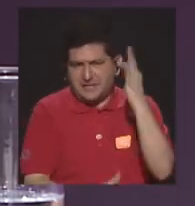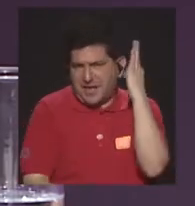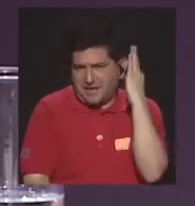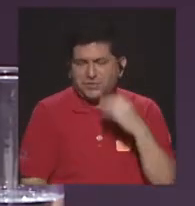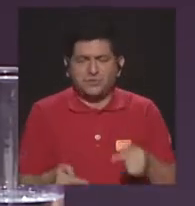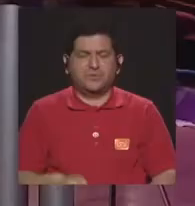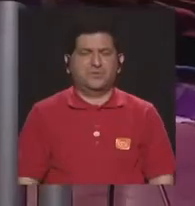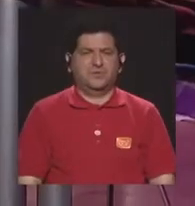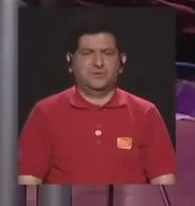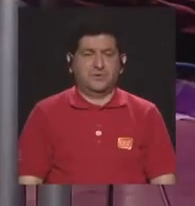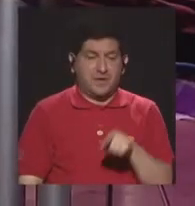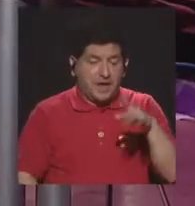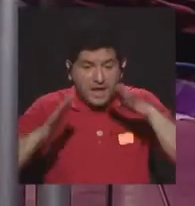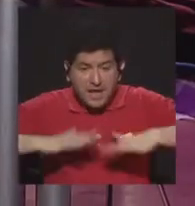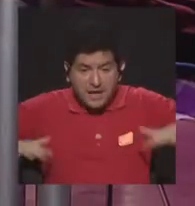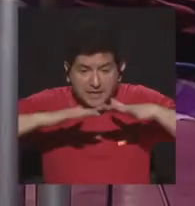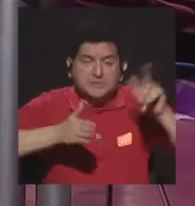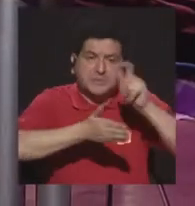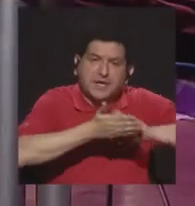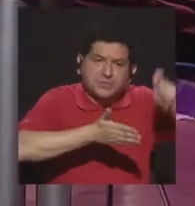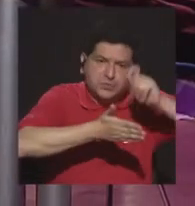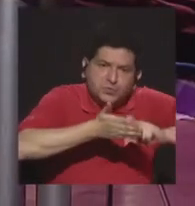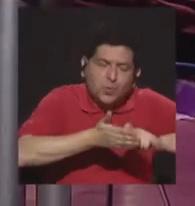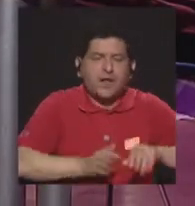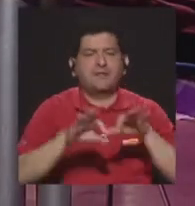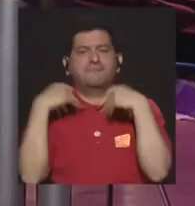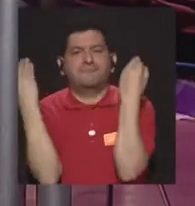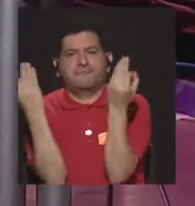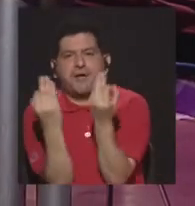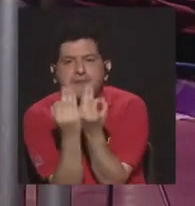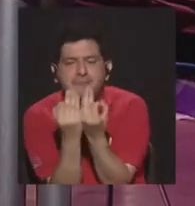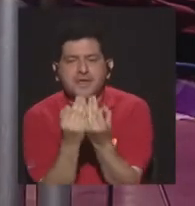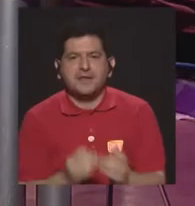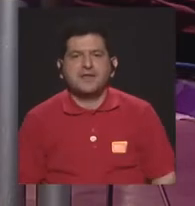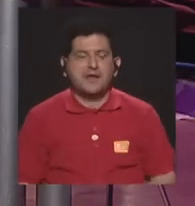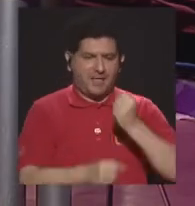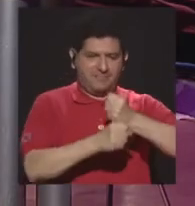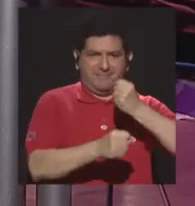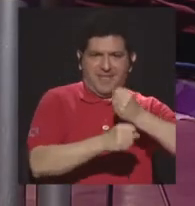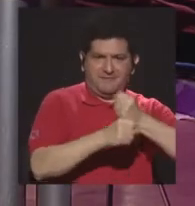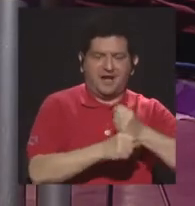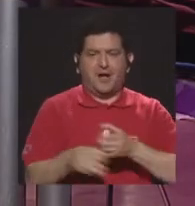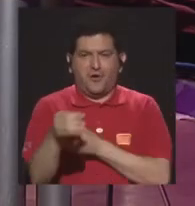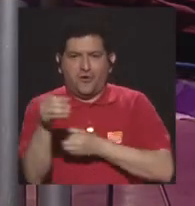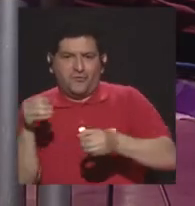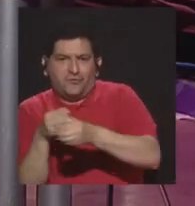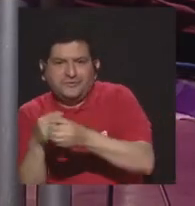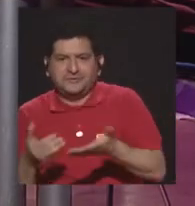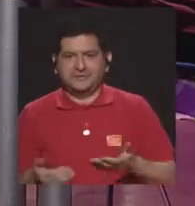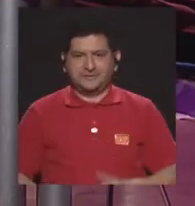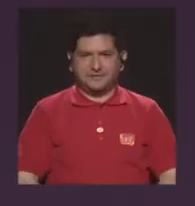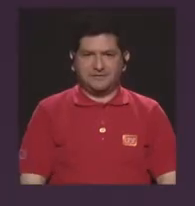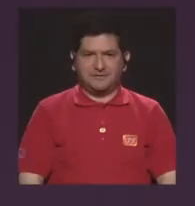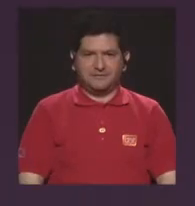las mujeres en ámbitos como la escuela, la familia, el ámbito laboral, la oficina.